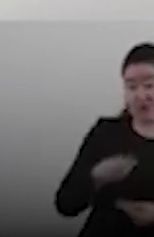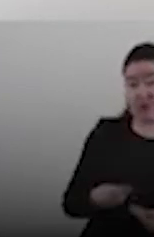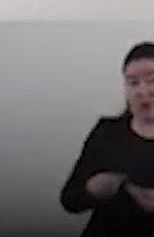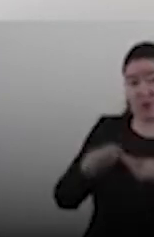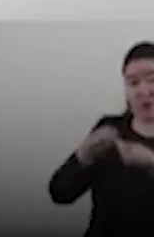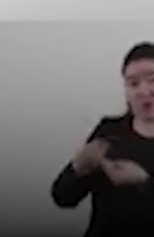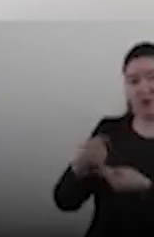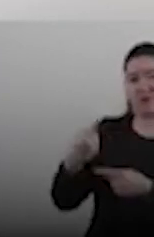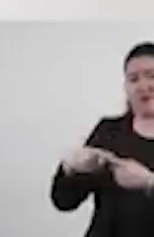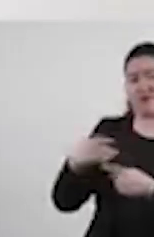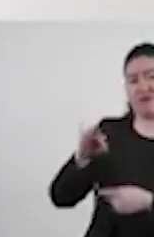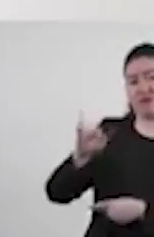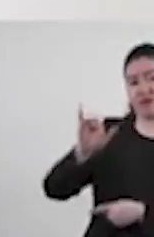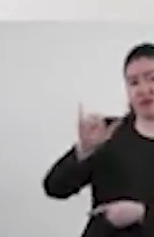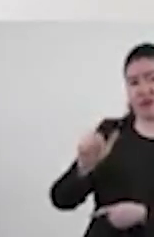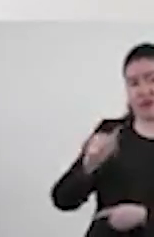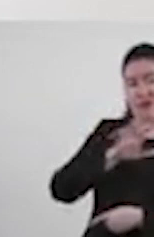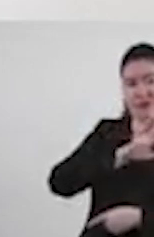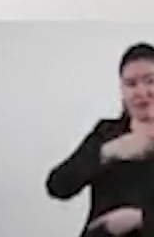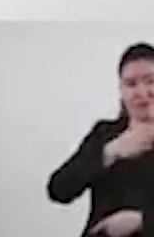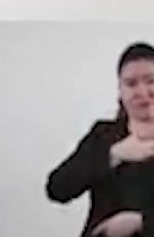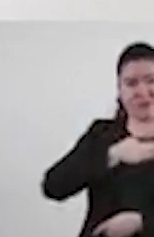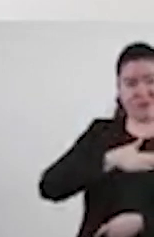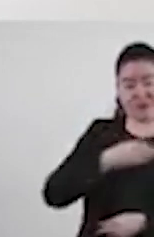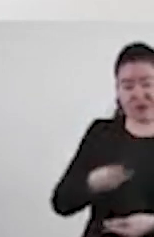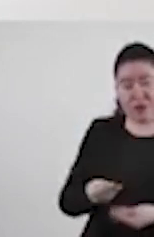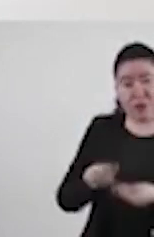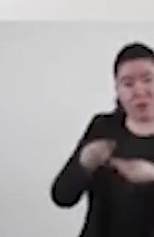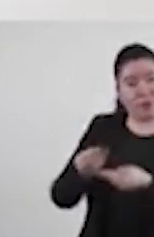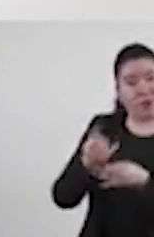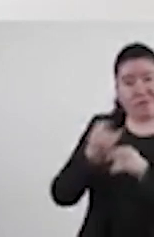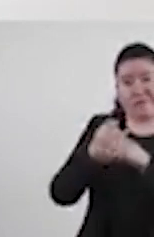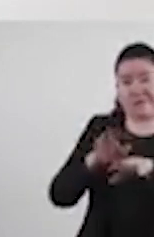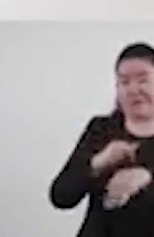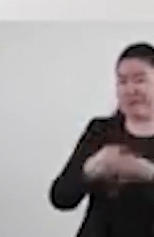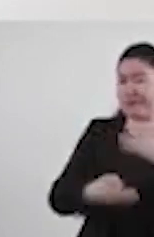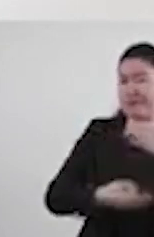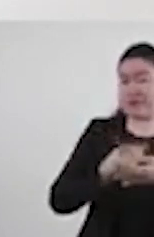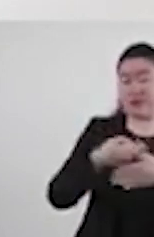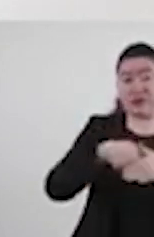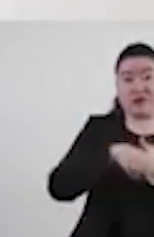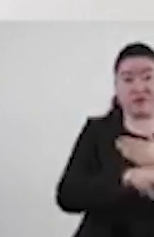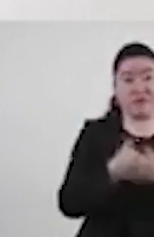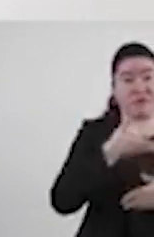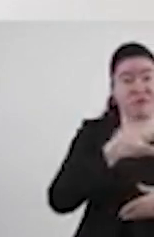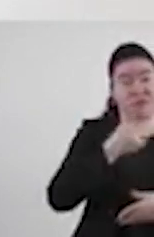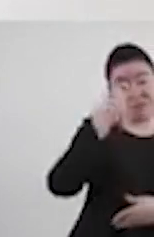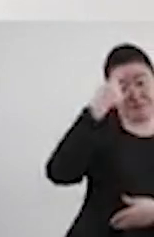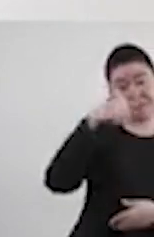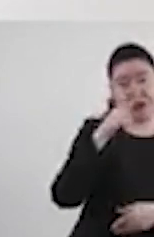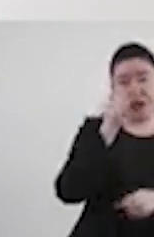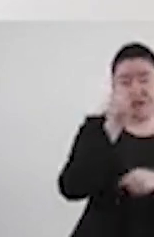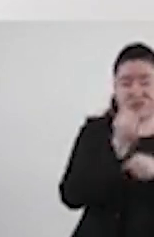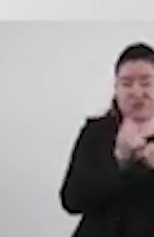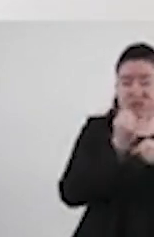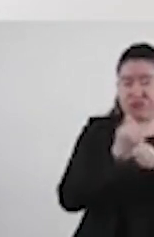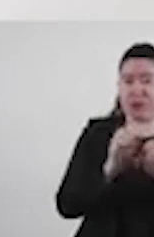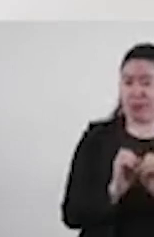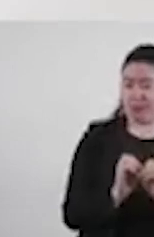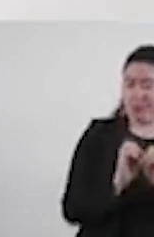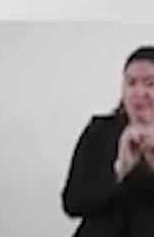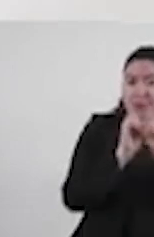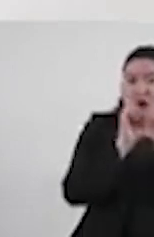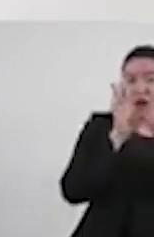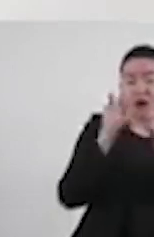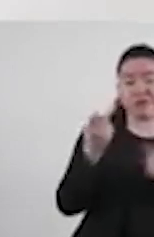General de Justicia toda la información que tiene en su poder el metro para que pueda lograr esclarecer la